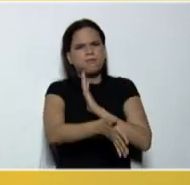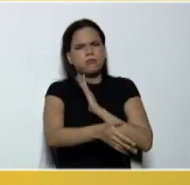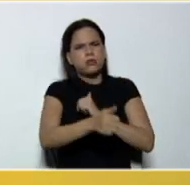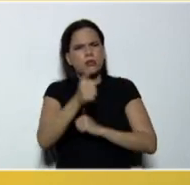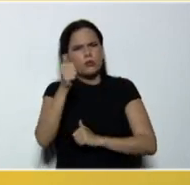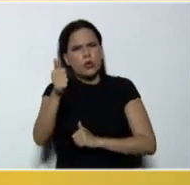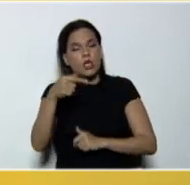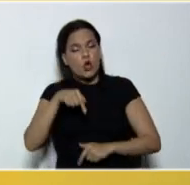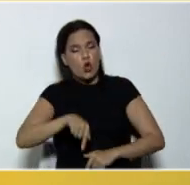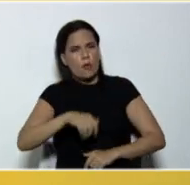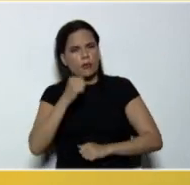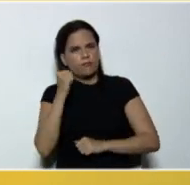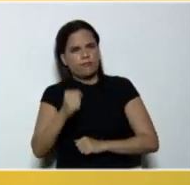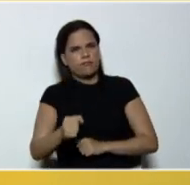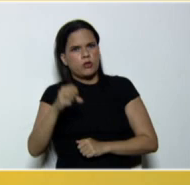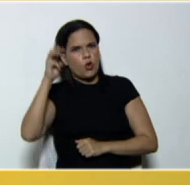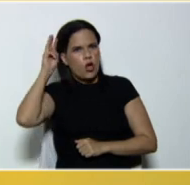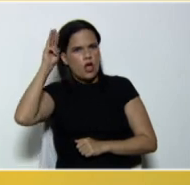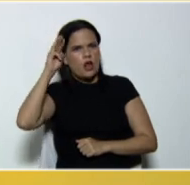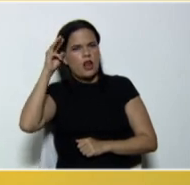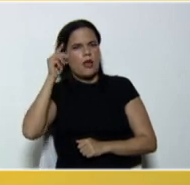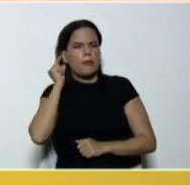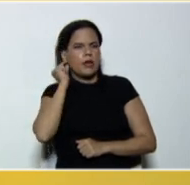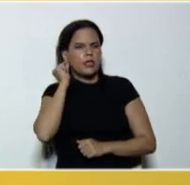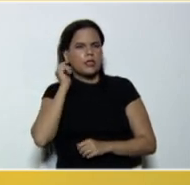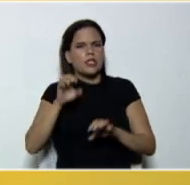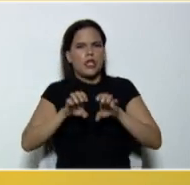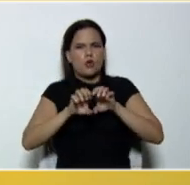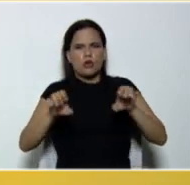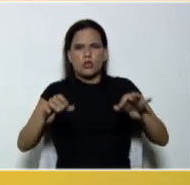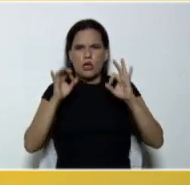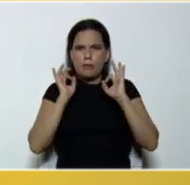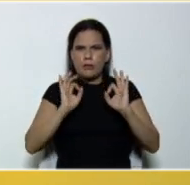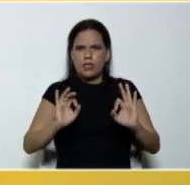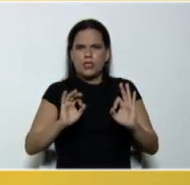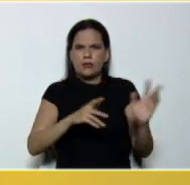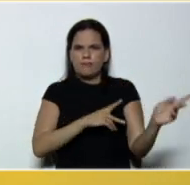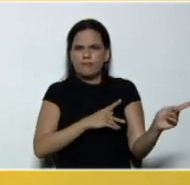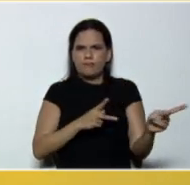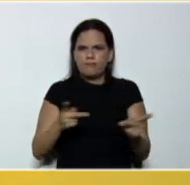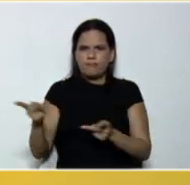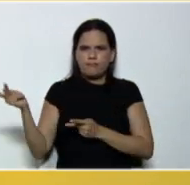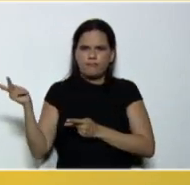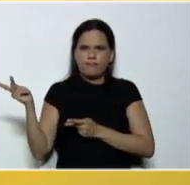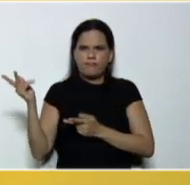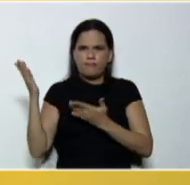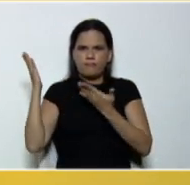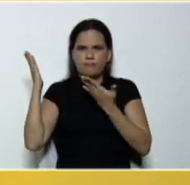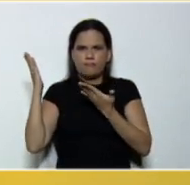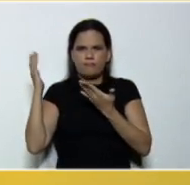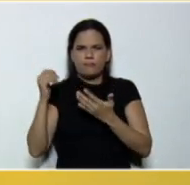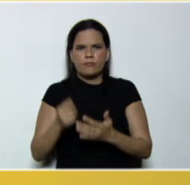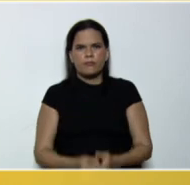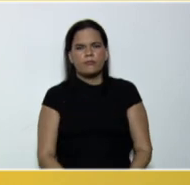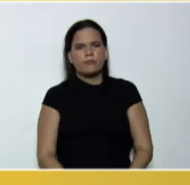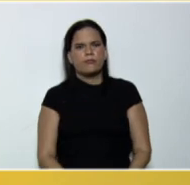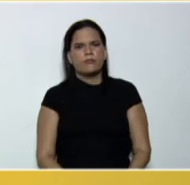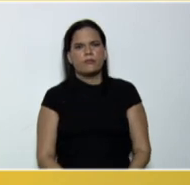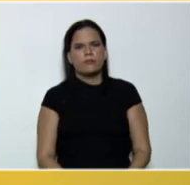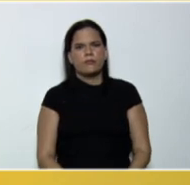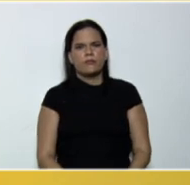va a garantizar la maestra Sarín Herrera. Así que vamos a darle de inmediato la bienvenida en la modalidad de